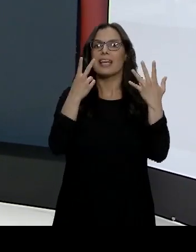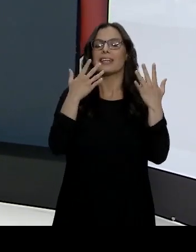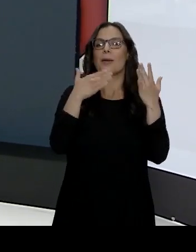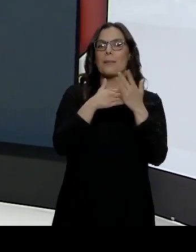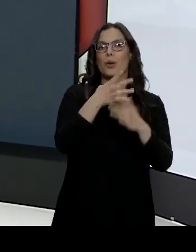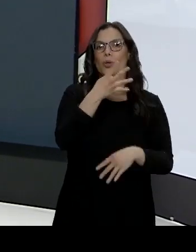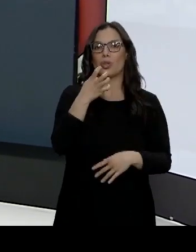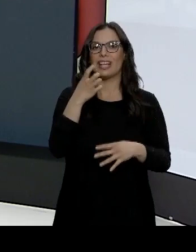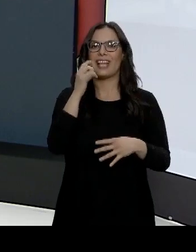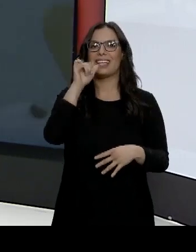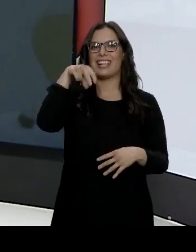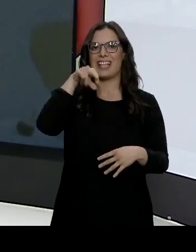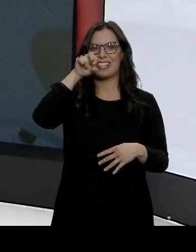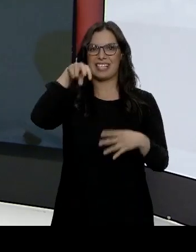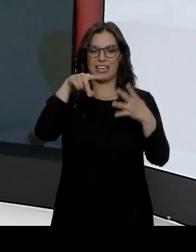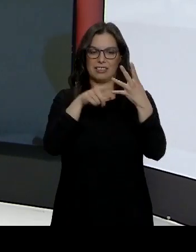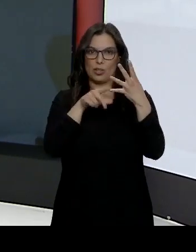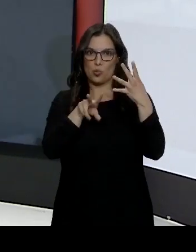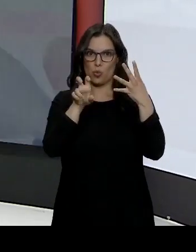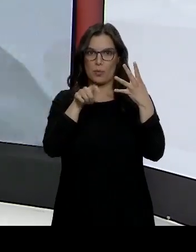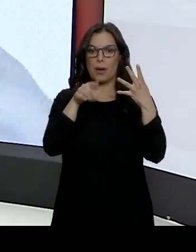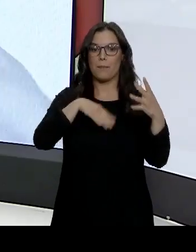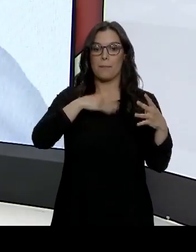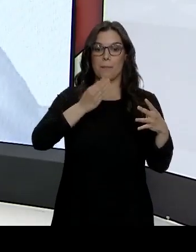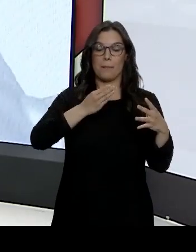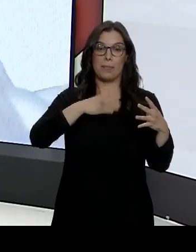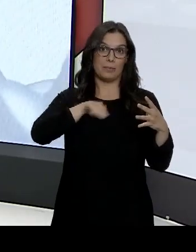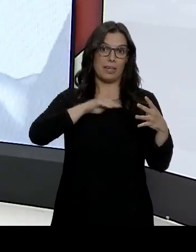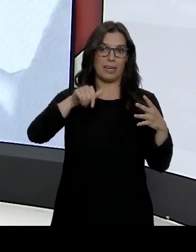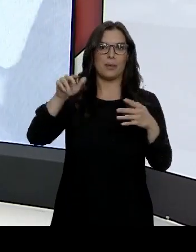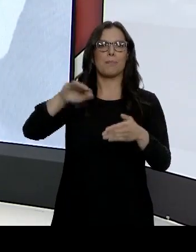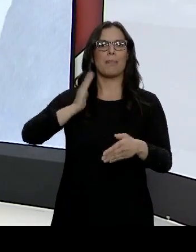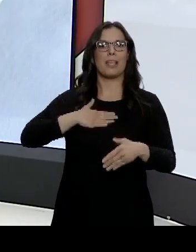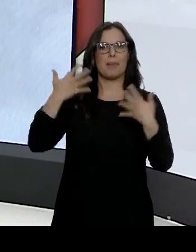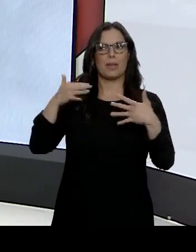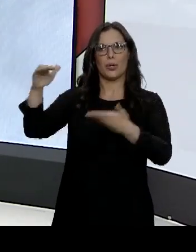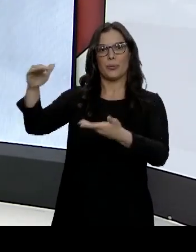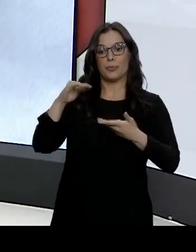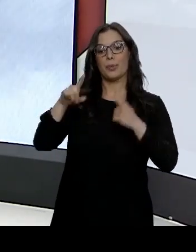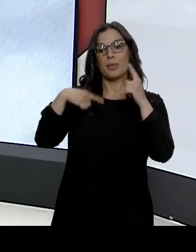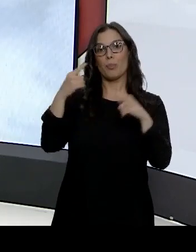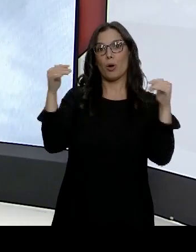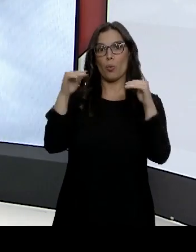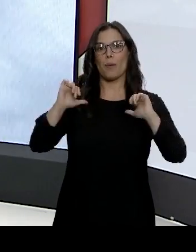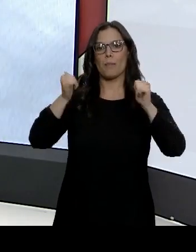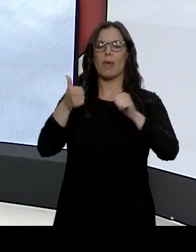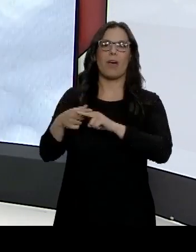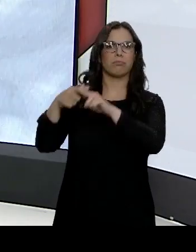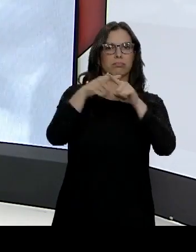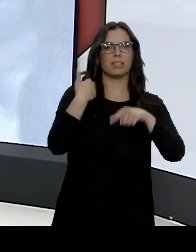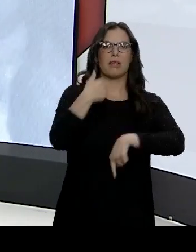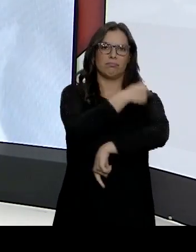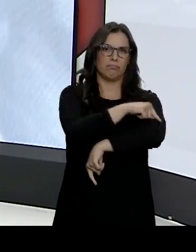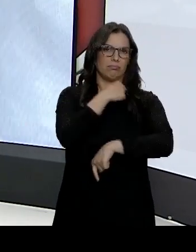de Janssen. Esa nueva vacuna llega a España mañana miércoles y se espera que a partir del jueves pueda ya administrarse aquí